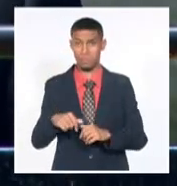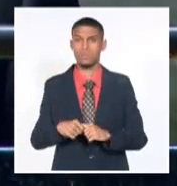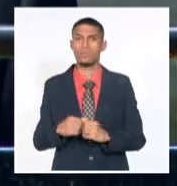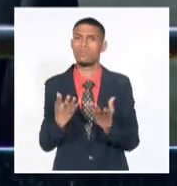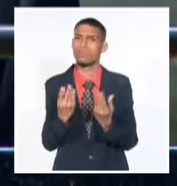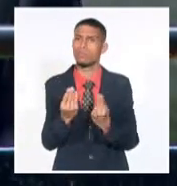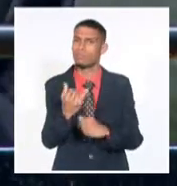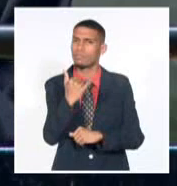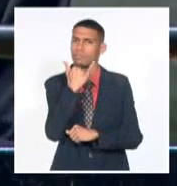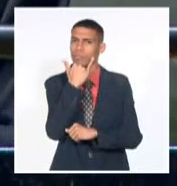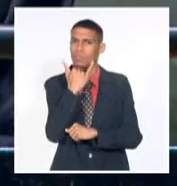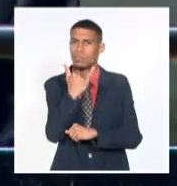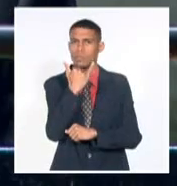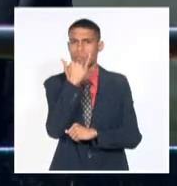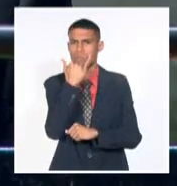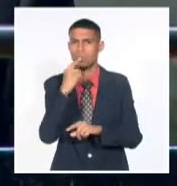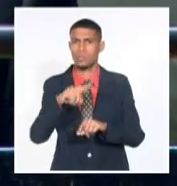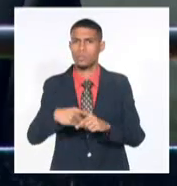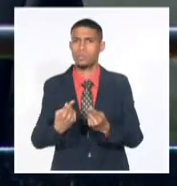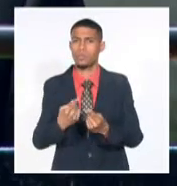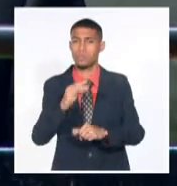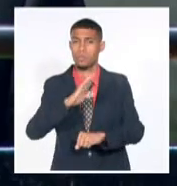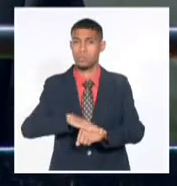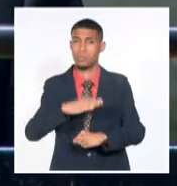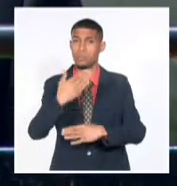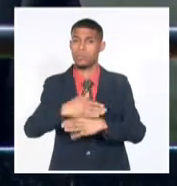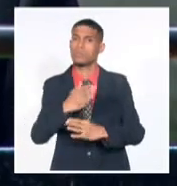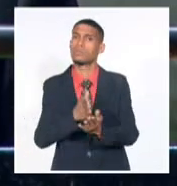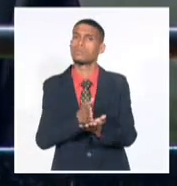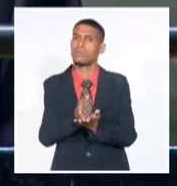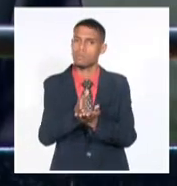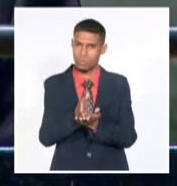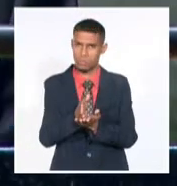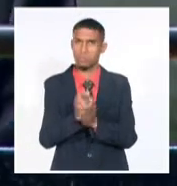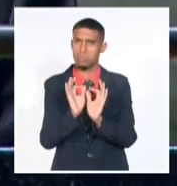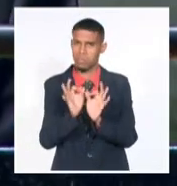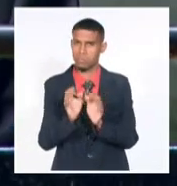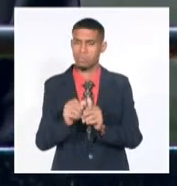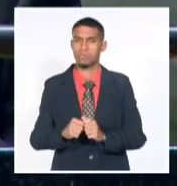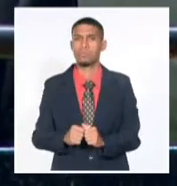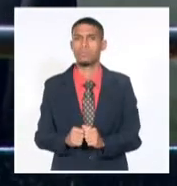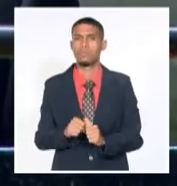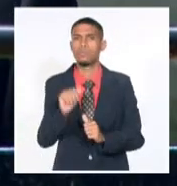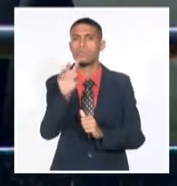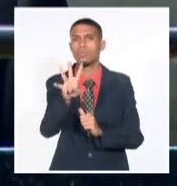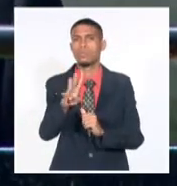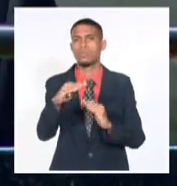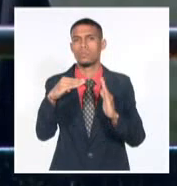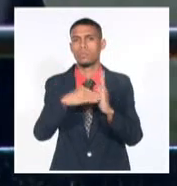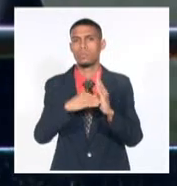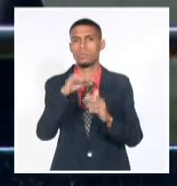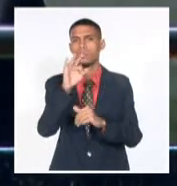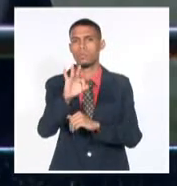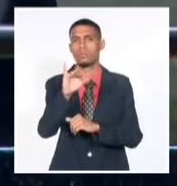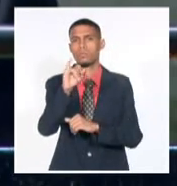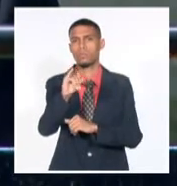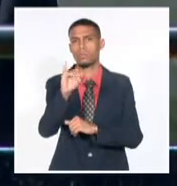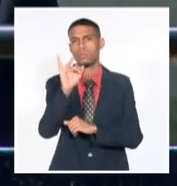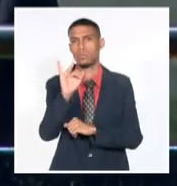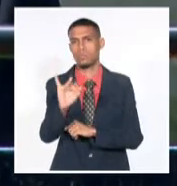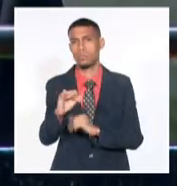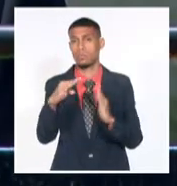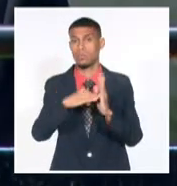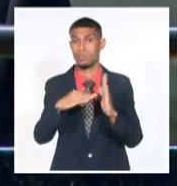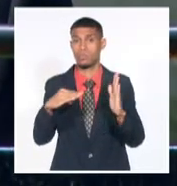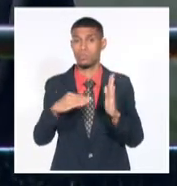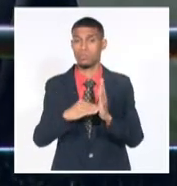daños y perjuicios del bloqueo se estiman de manera conservadora en 4.867 millones